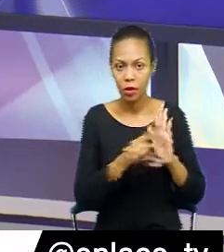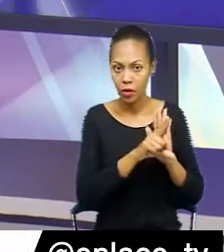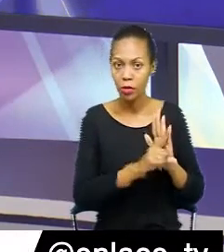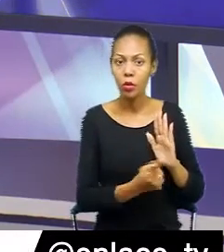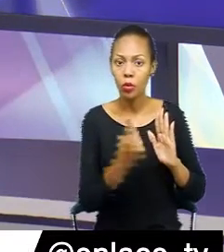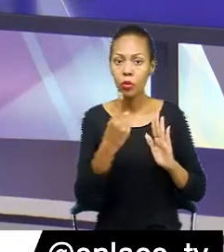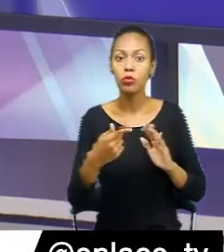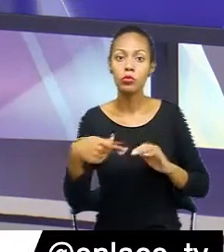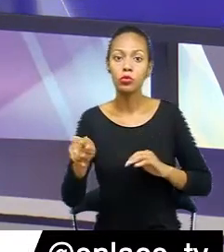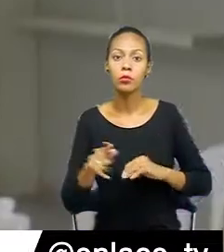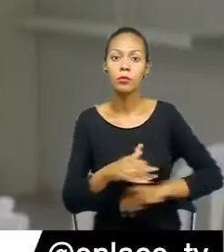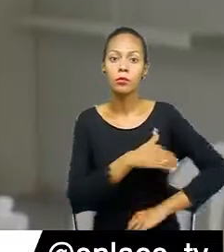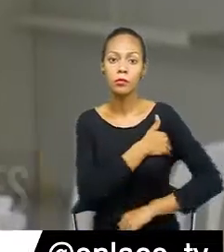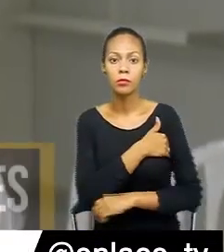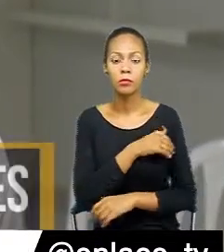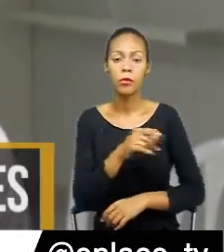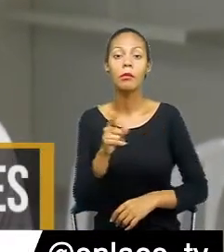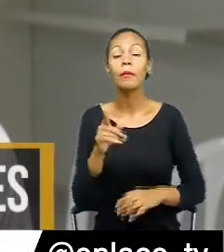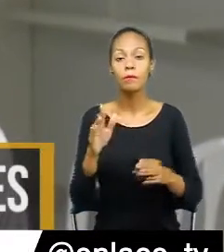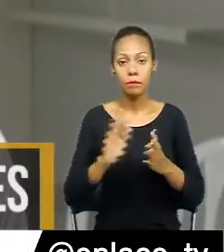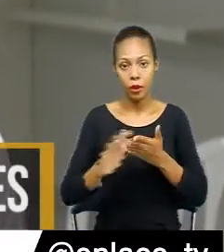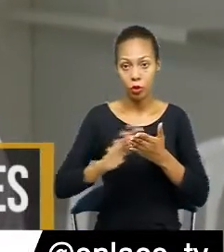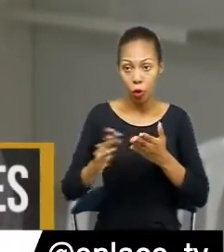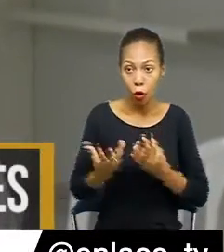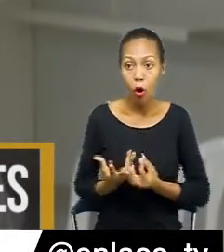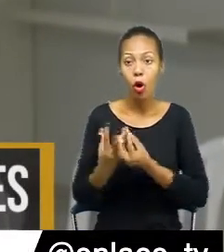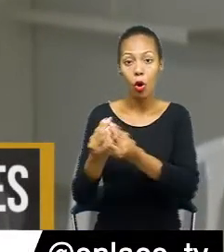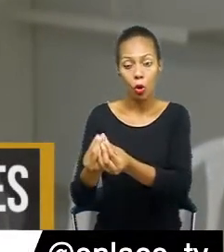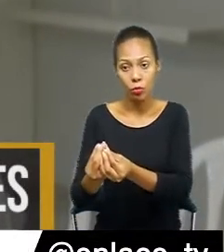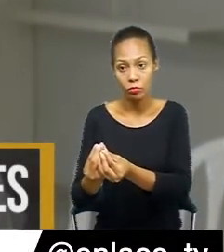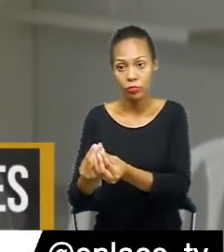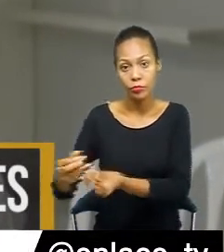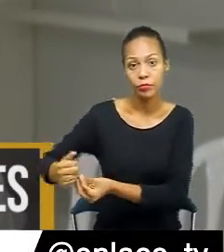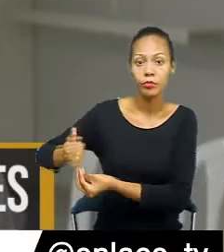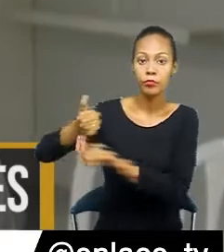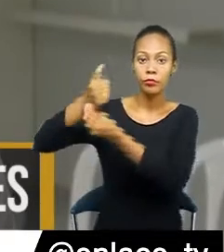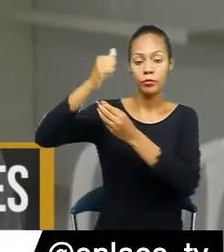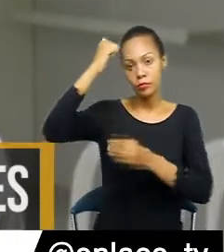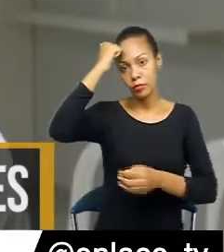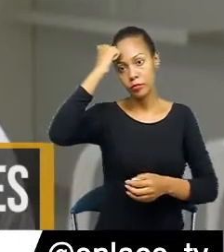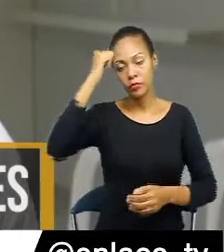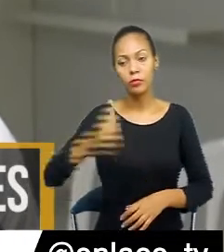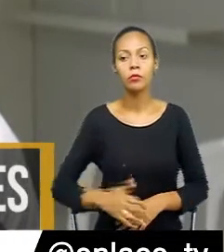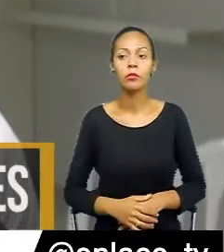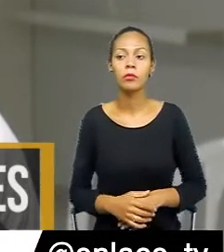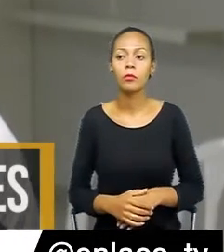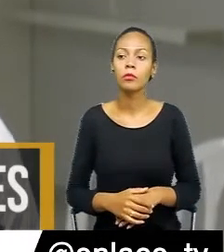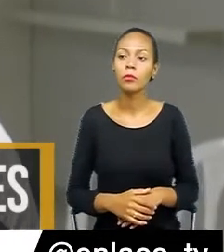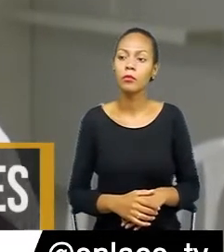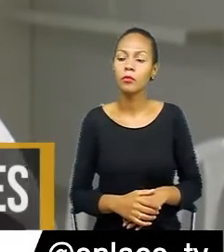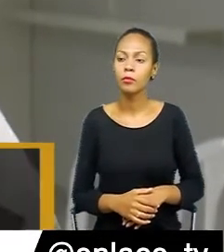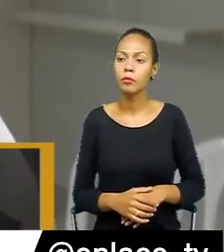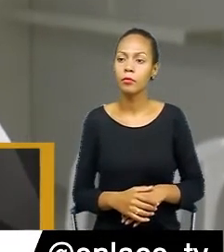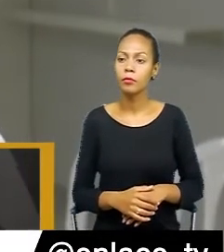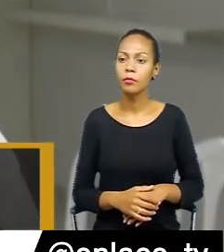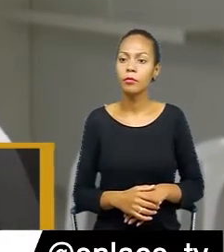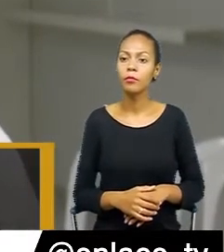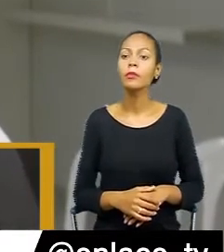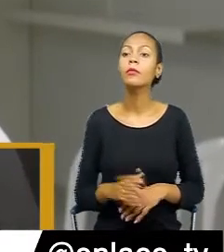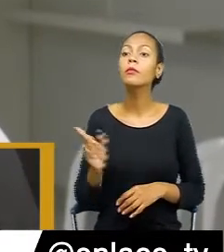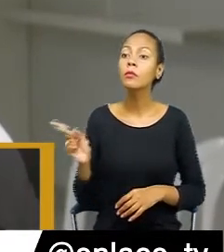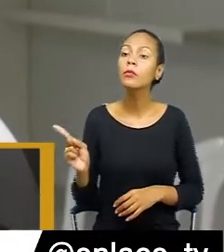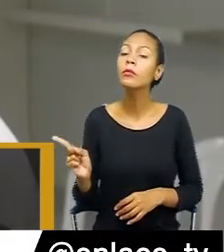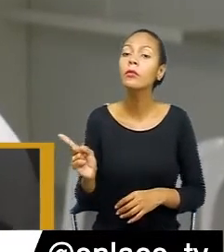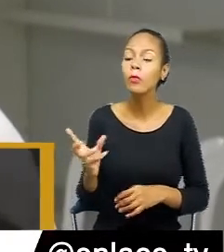magisterio. La jornada tiene como título reinducción a los directivos docentes